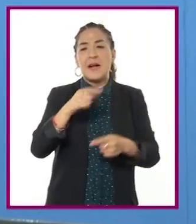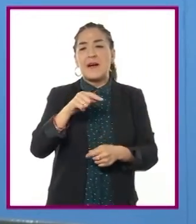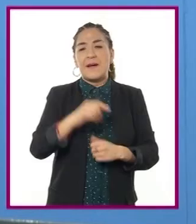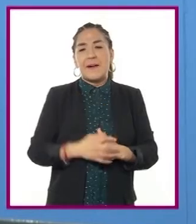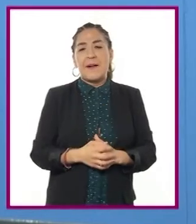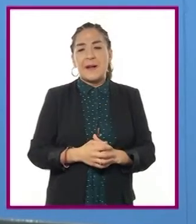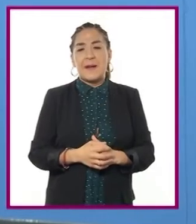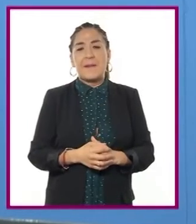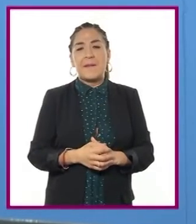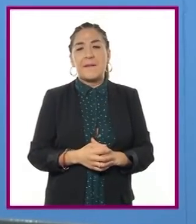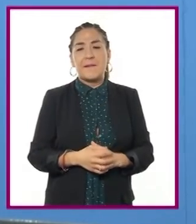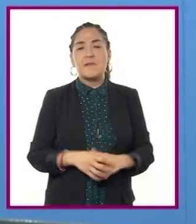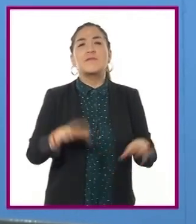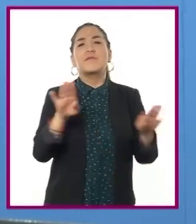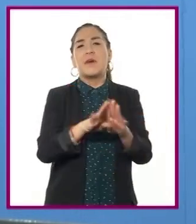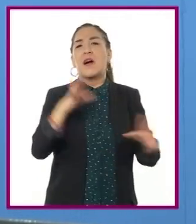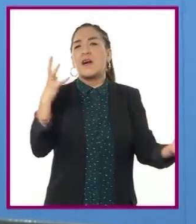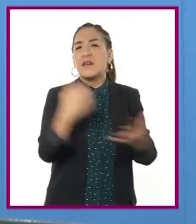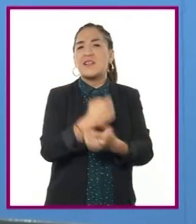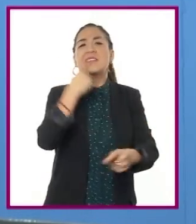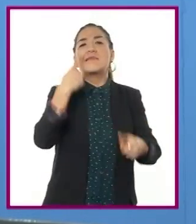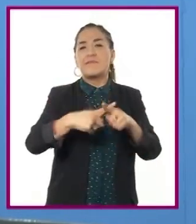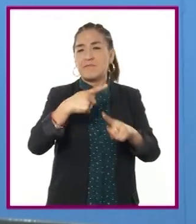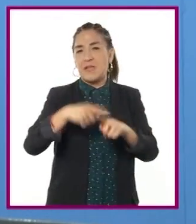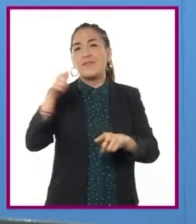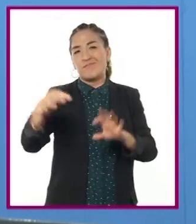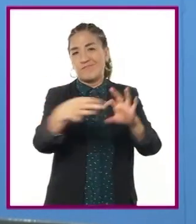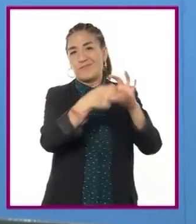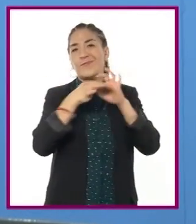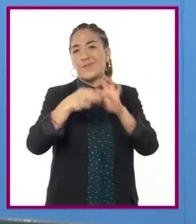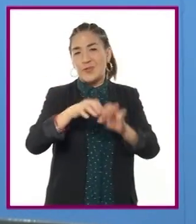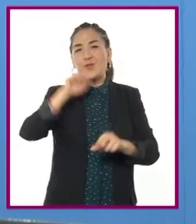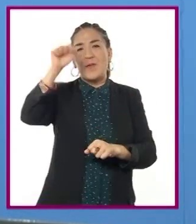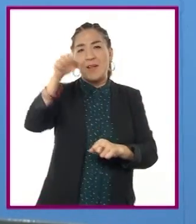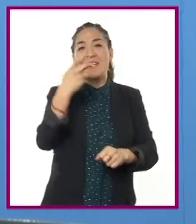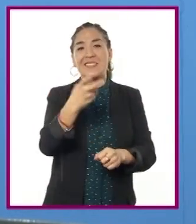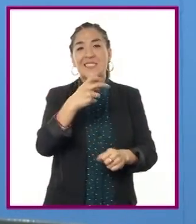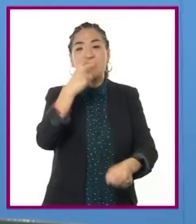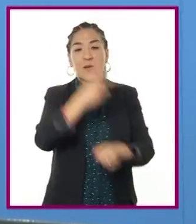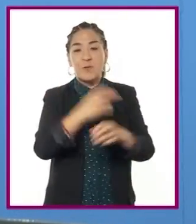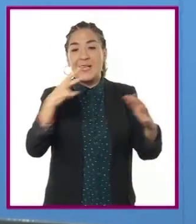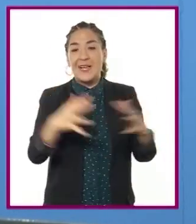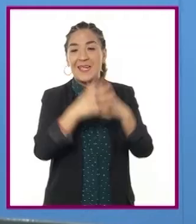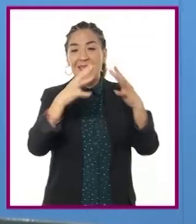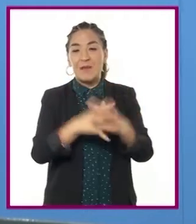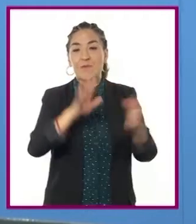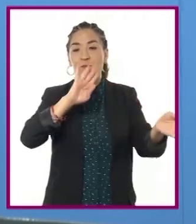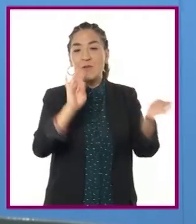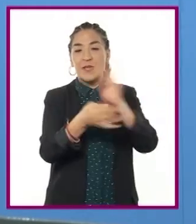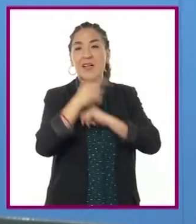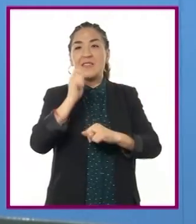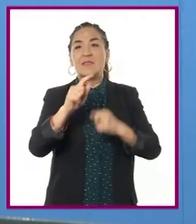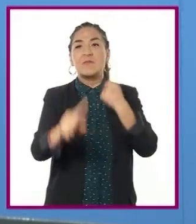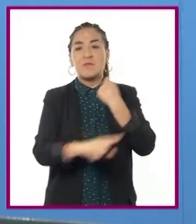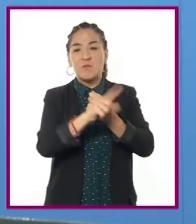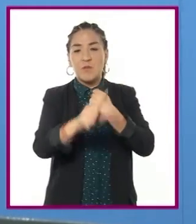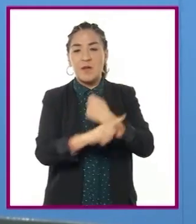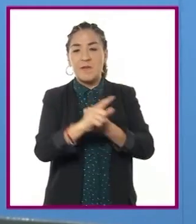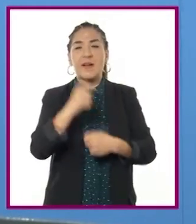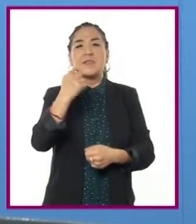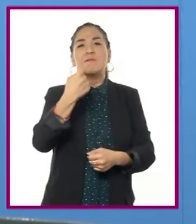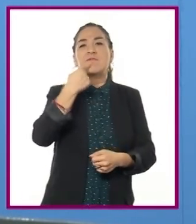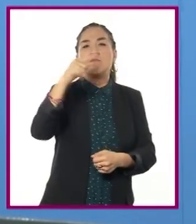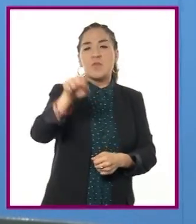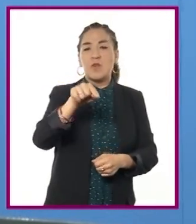y Lituania, conquistadas por la Unión Soviética durante la Segunda Guerra Mundial, aprovecharon la ocasión para declarar